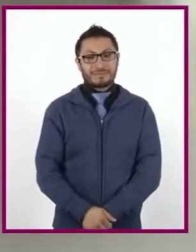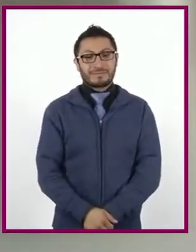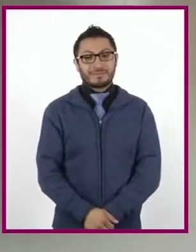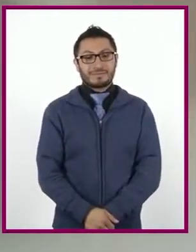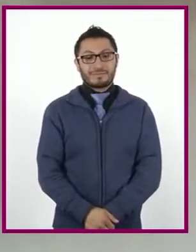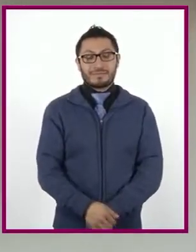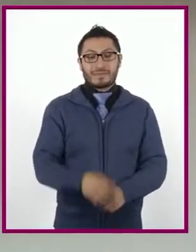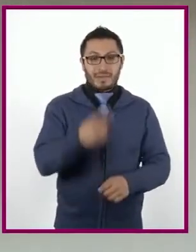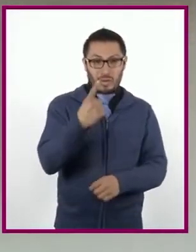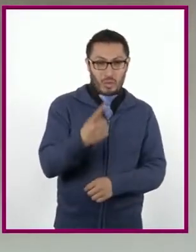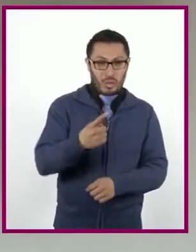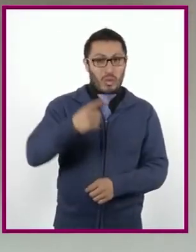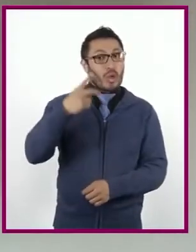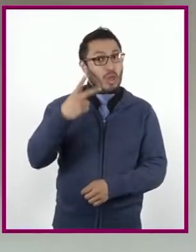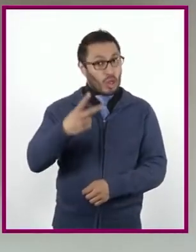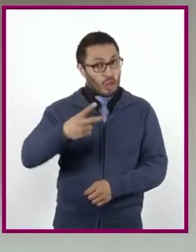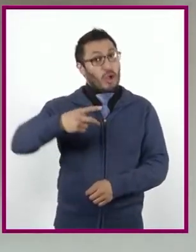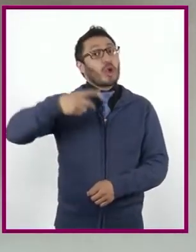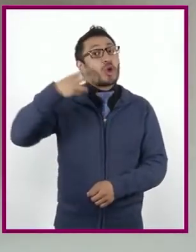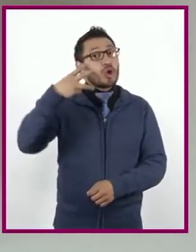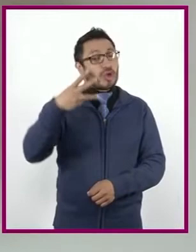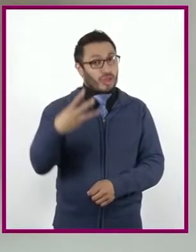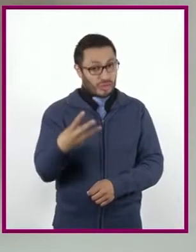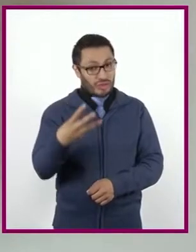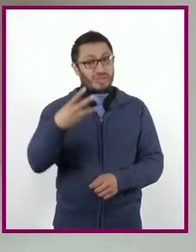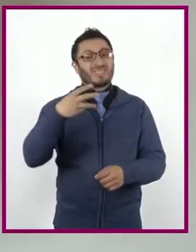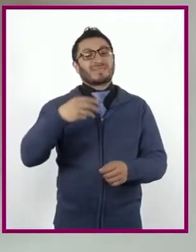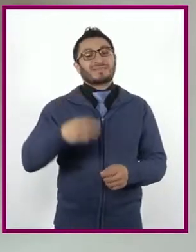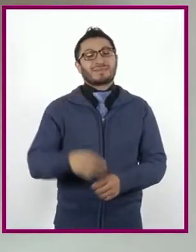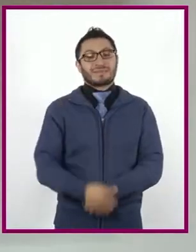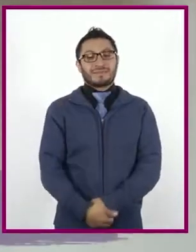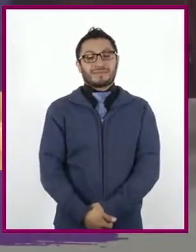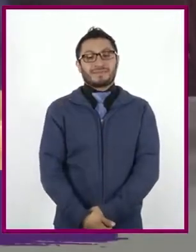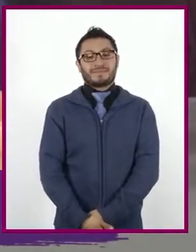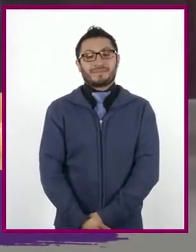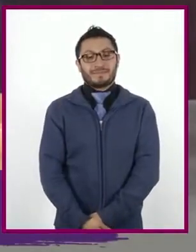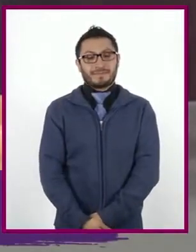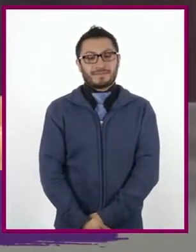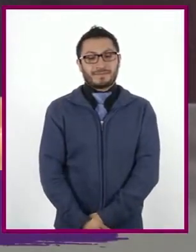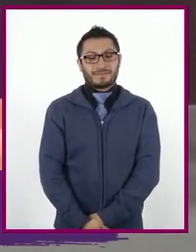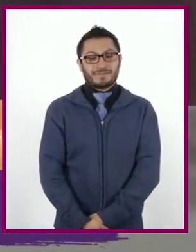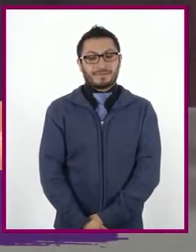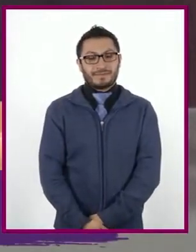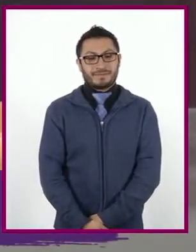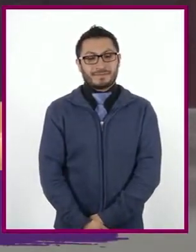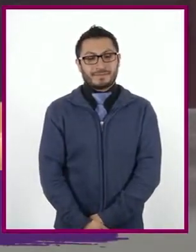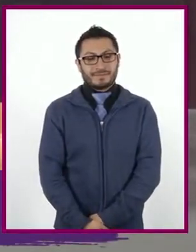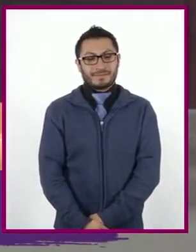A la cuenta de tres, los volteamos. Una, dos, tres.